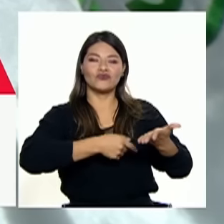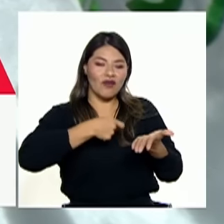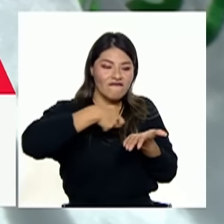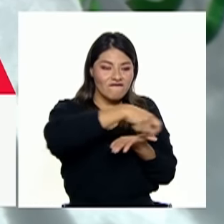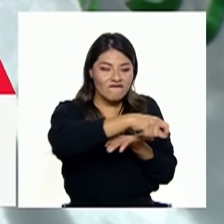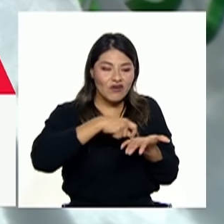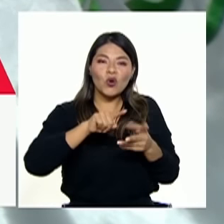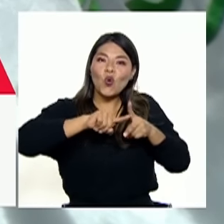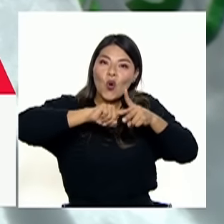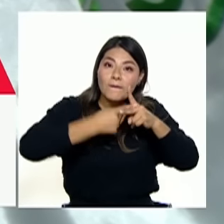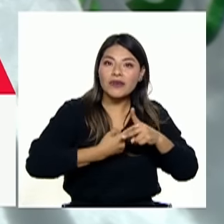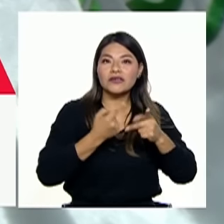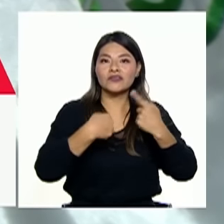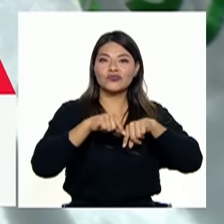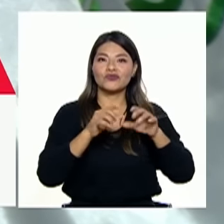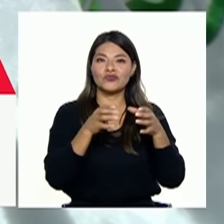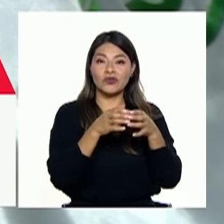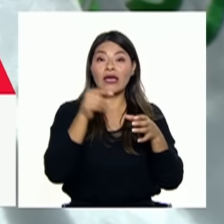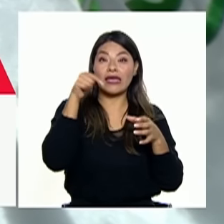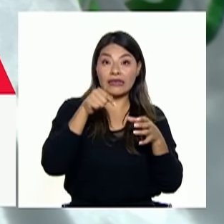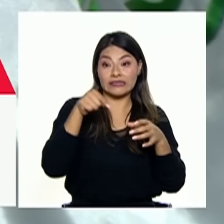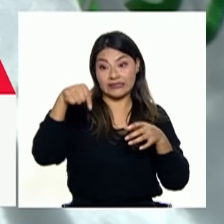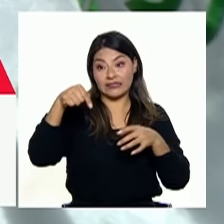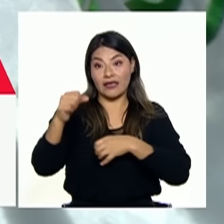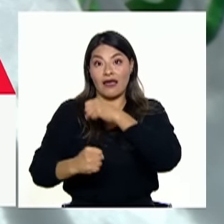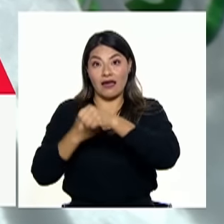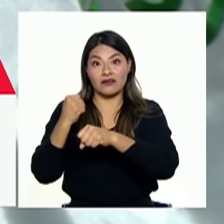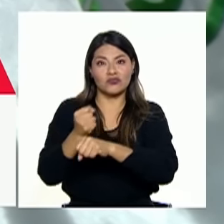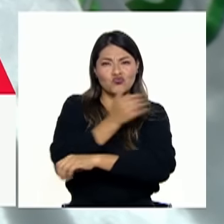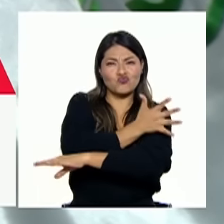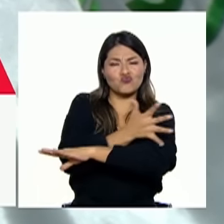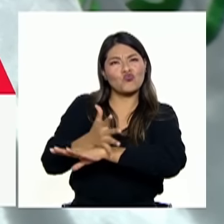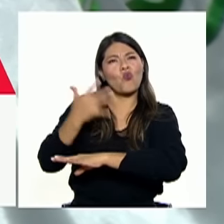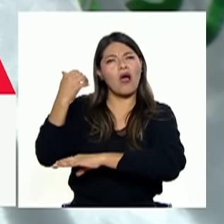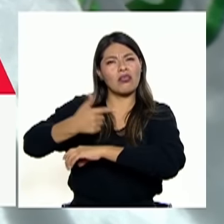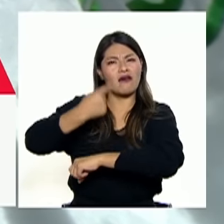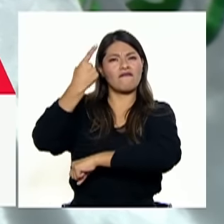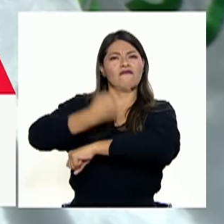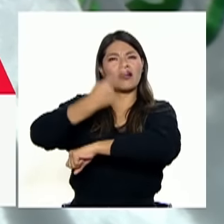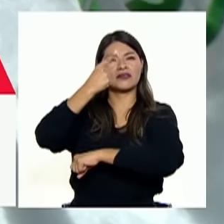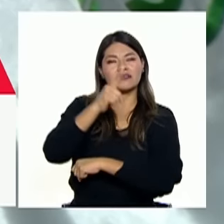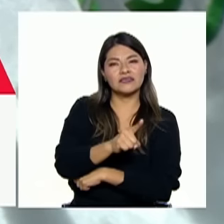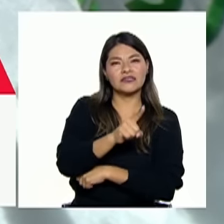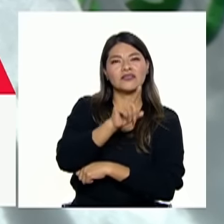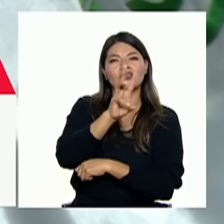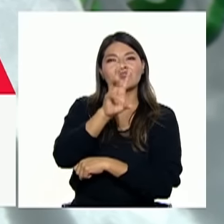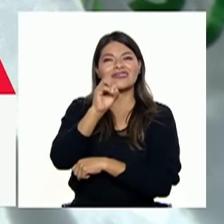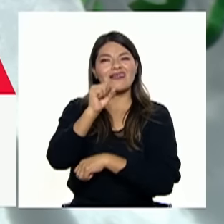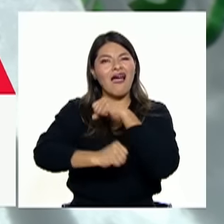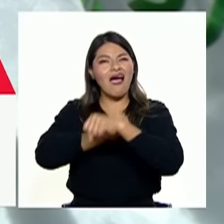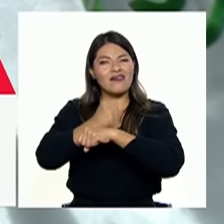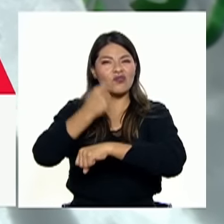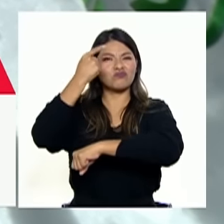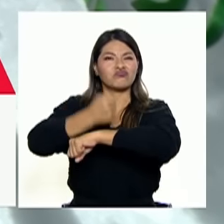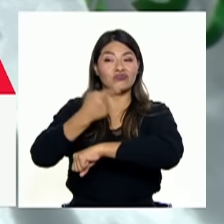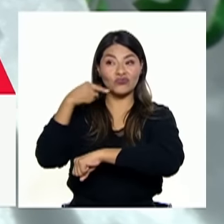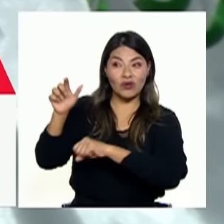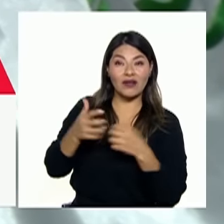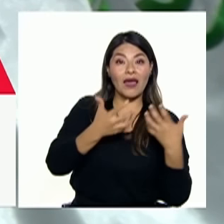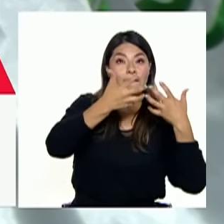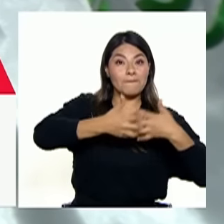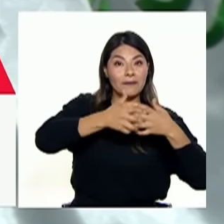de la Sociedad Nacional de Industrias, y que este año además cumple 160 años de vigencia. Se trata de la empresa Arturo